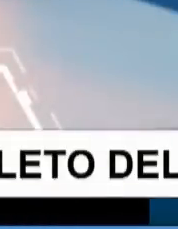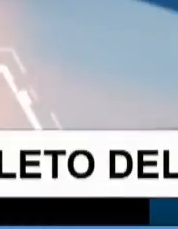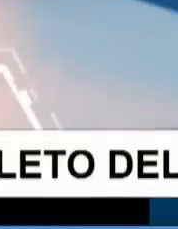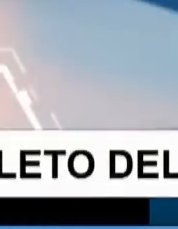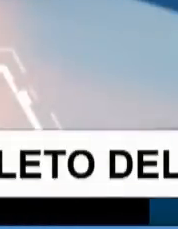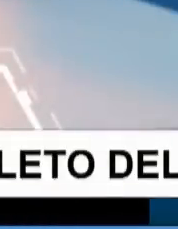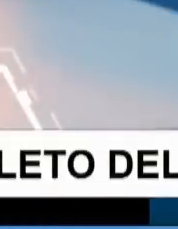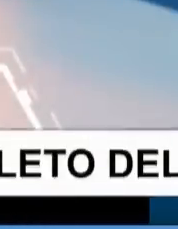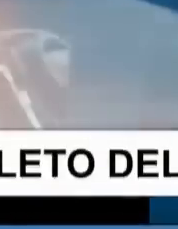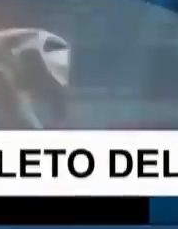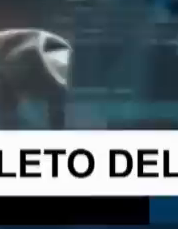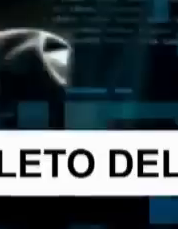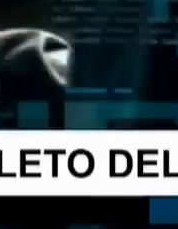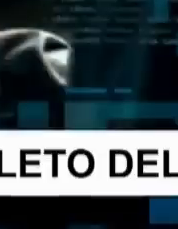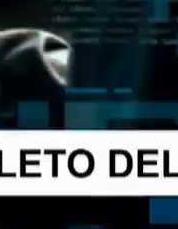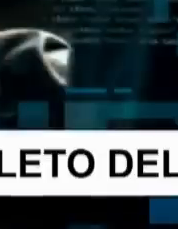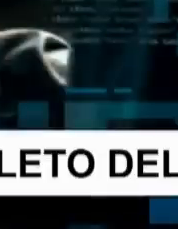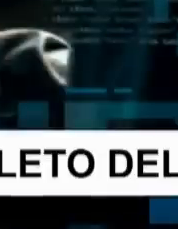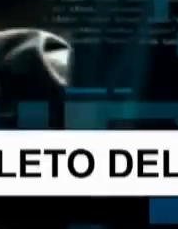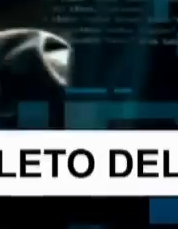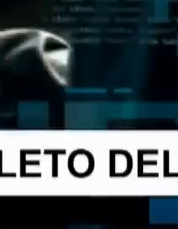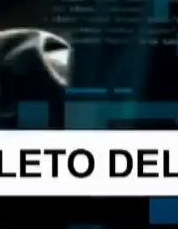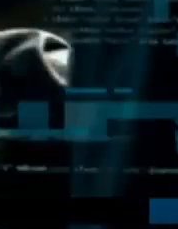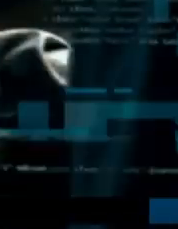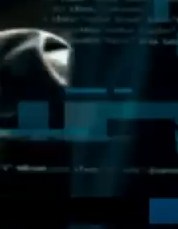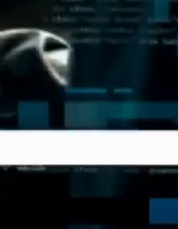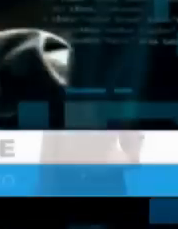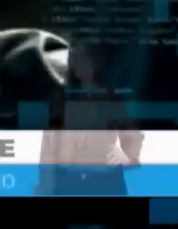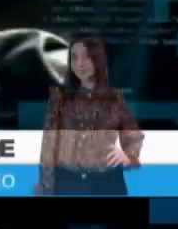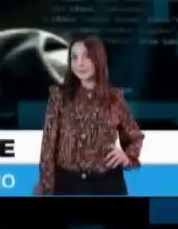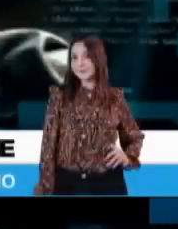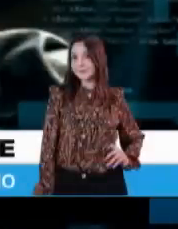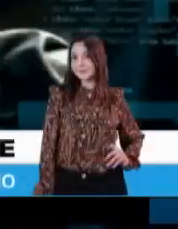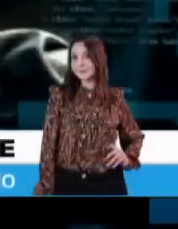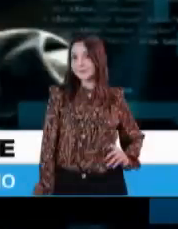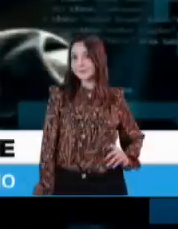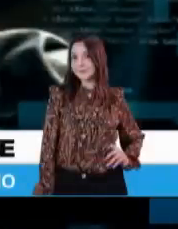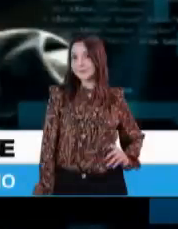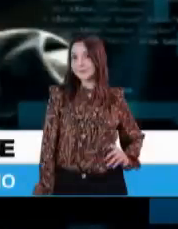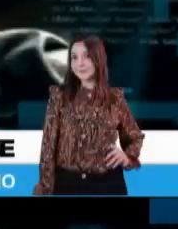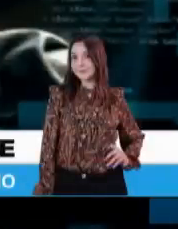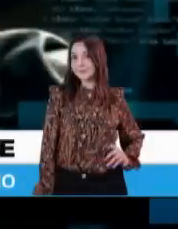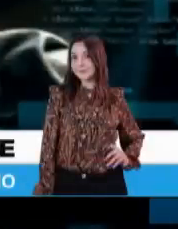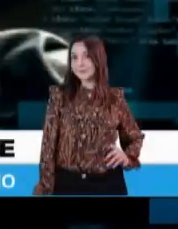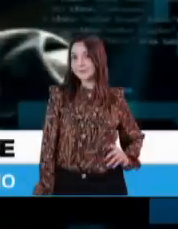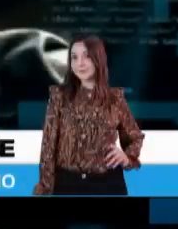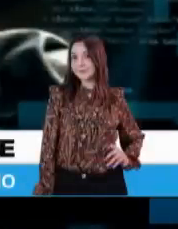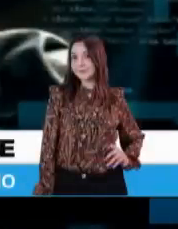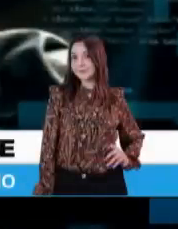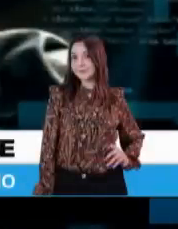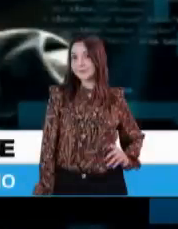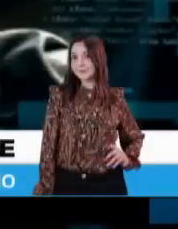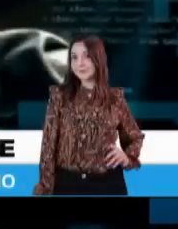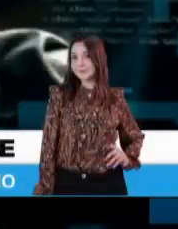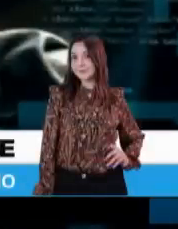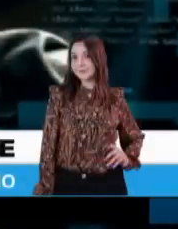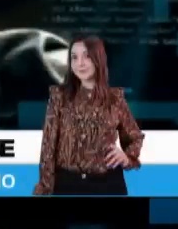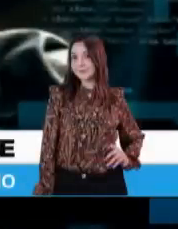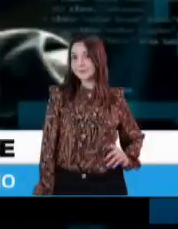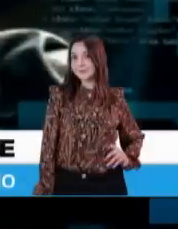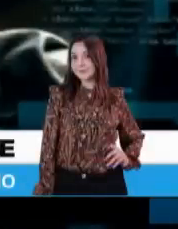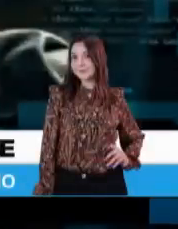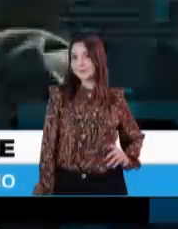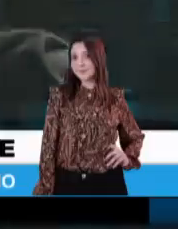Senado, el parlamentario de la misma colectividad, el senador Gastón Saavedra, señaló que la ministra Maya Fernández tiene una responsabilidad política en el